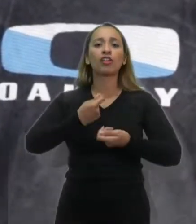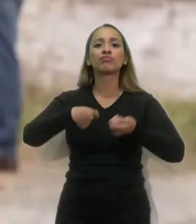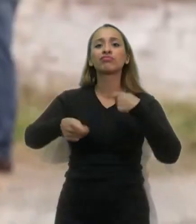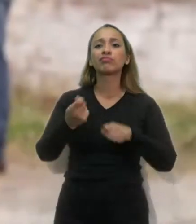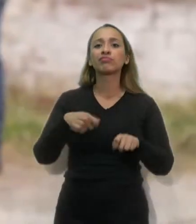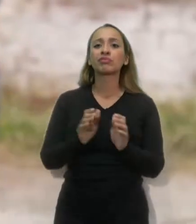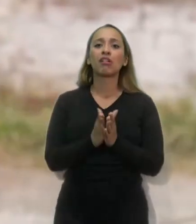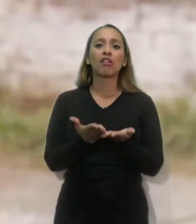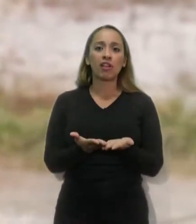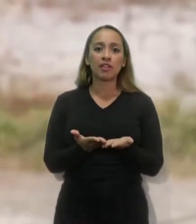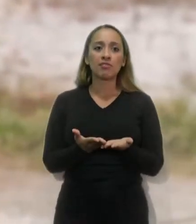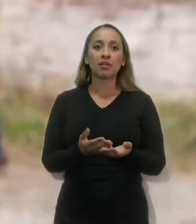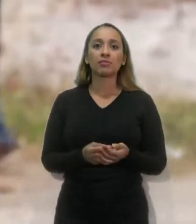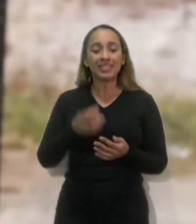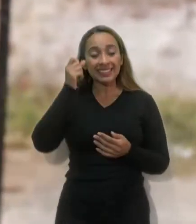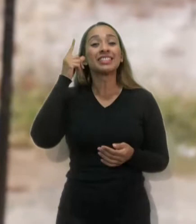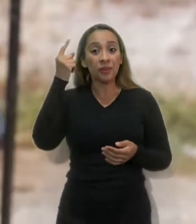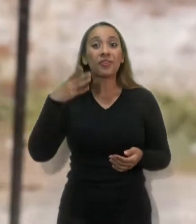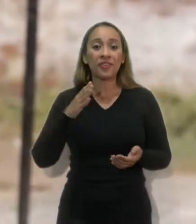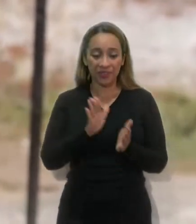¡Qué maravilla! ¡Conozco los libros!